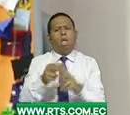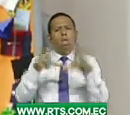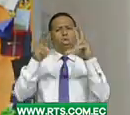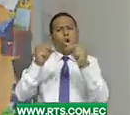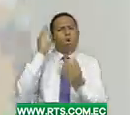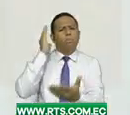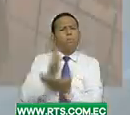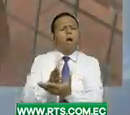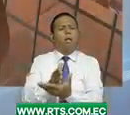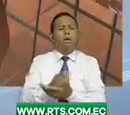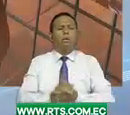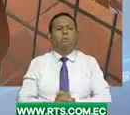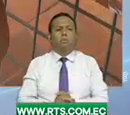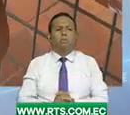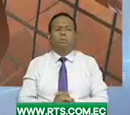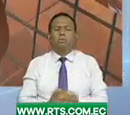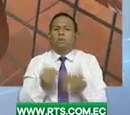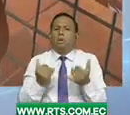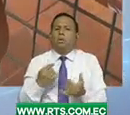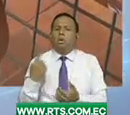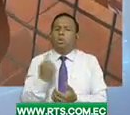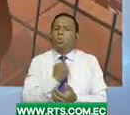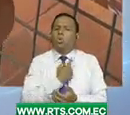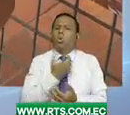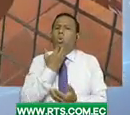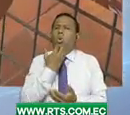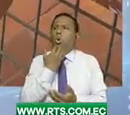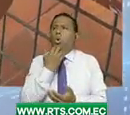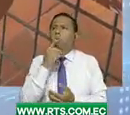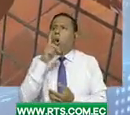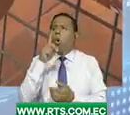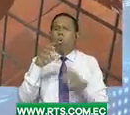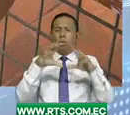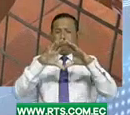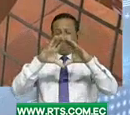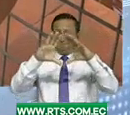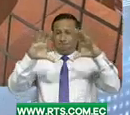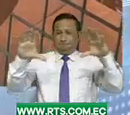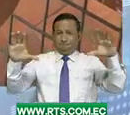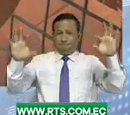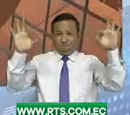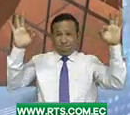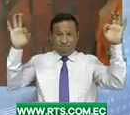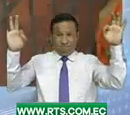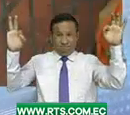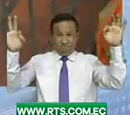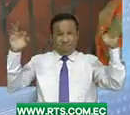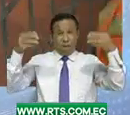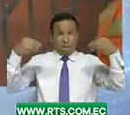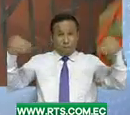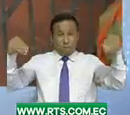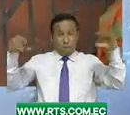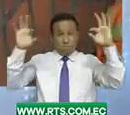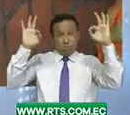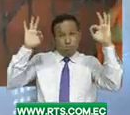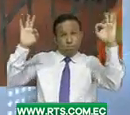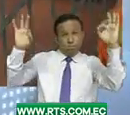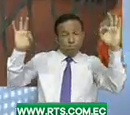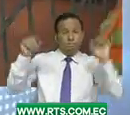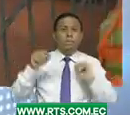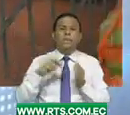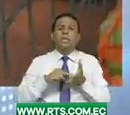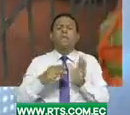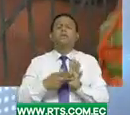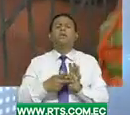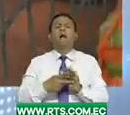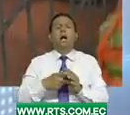Todo. Estamos pegando por medio de un pedacito de tela sostenido con un imperdible. Cada uno, esto es parte de una cifra